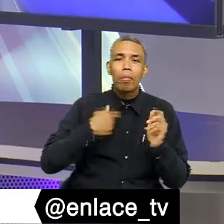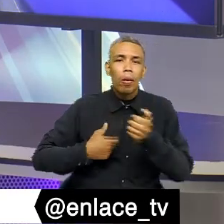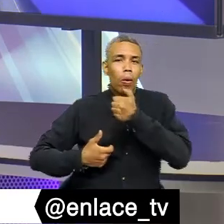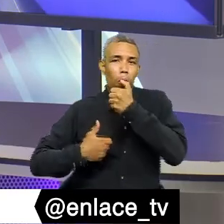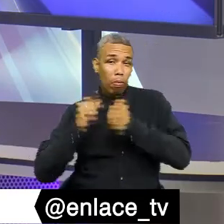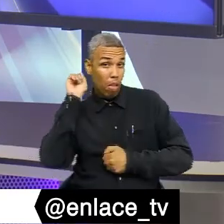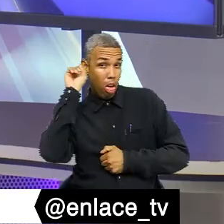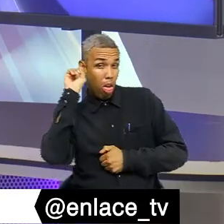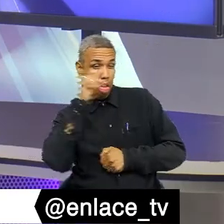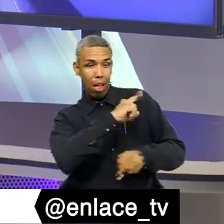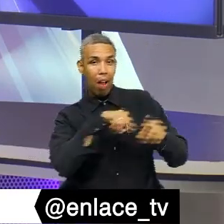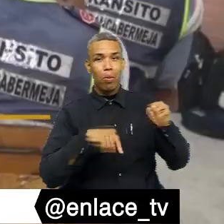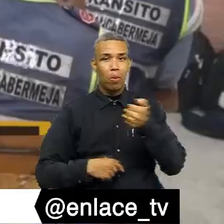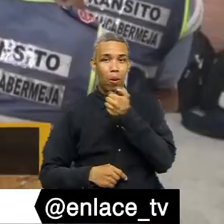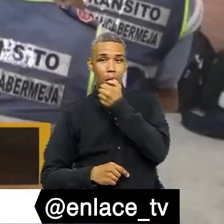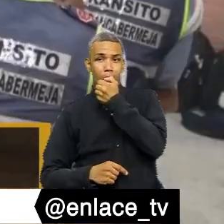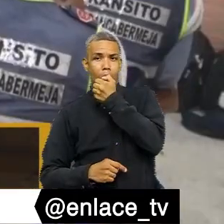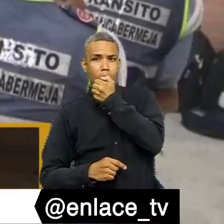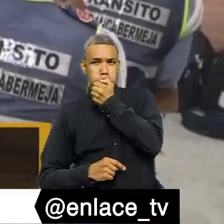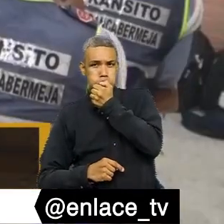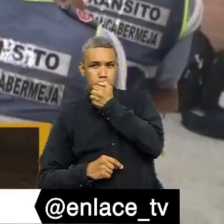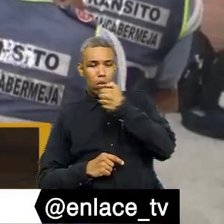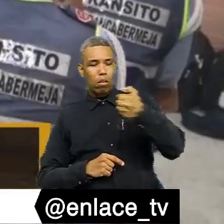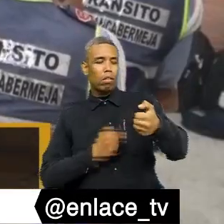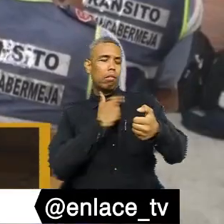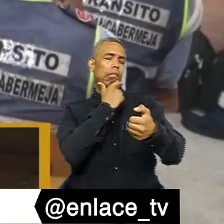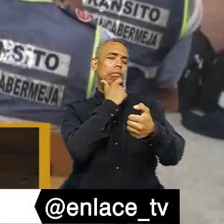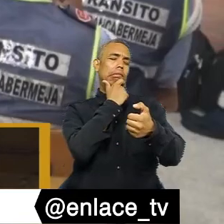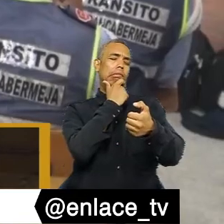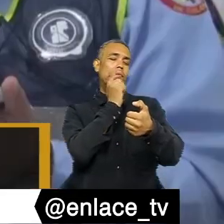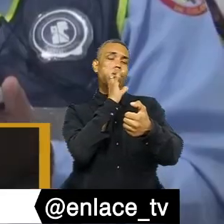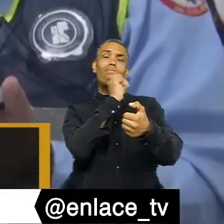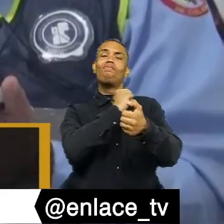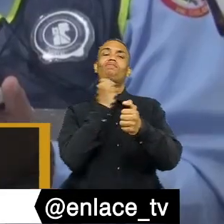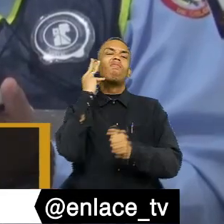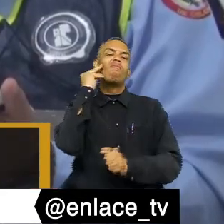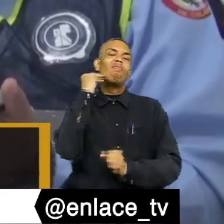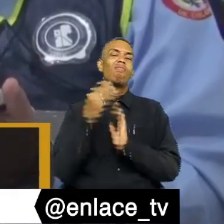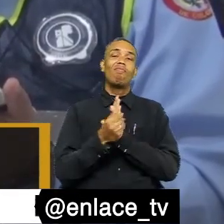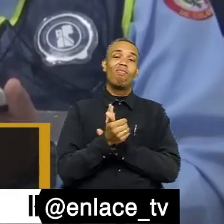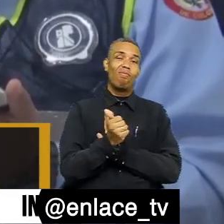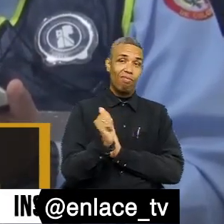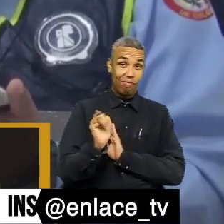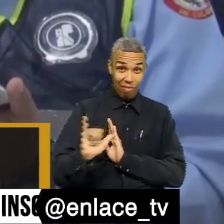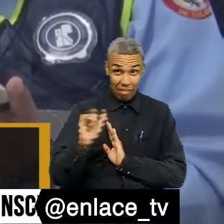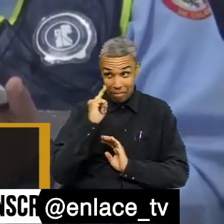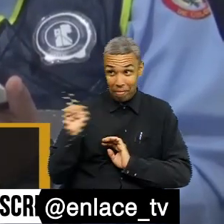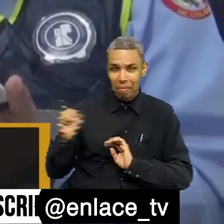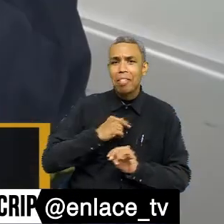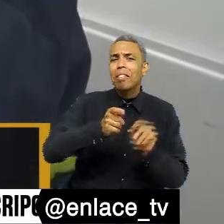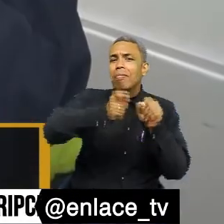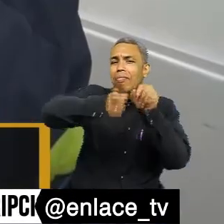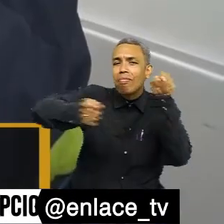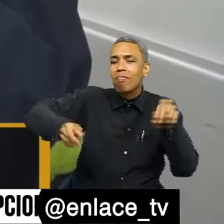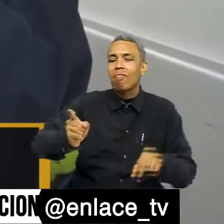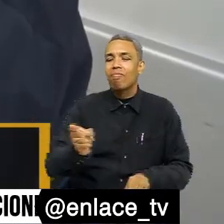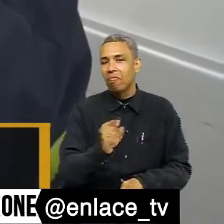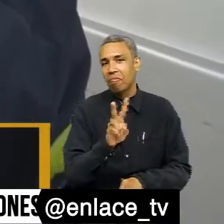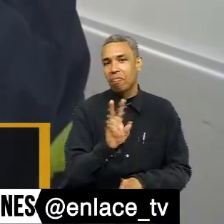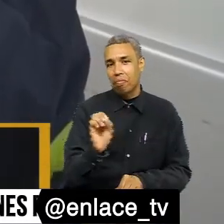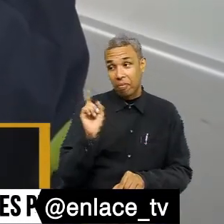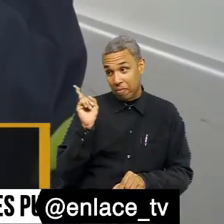reconocimiento. Cada explicación fue tenida en cuenta y con responsabilidad la aplicaron en cada clase como si se tratara de un caso atendido por accidente